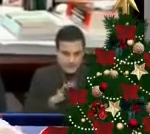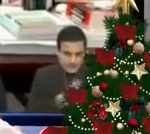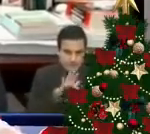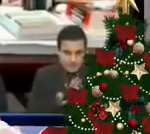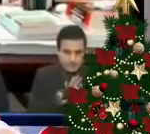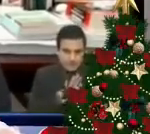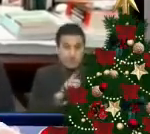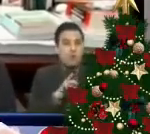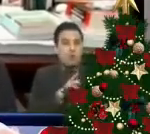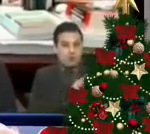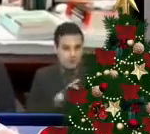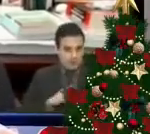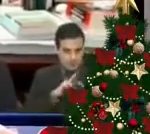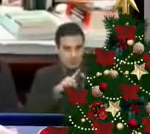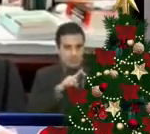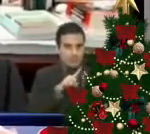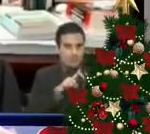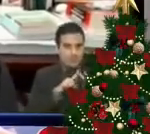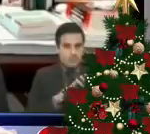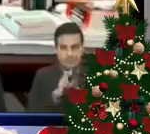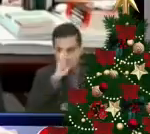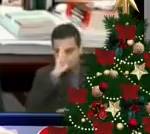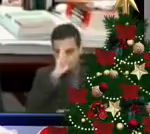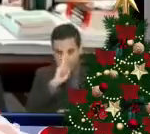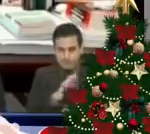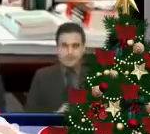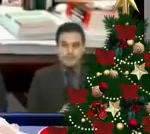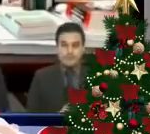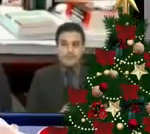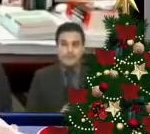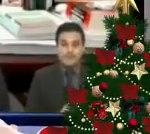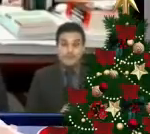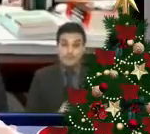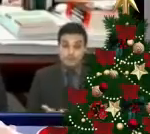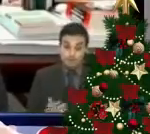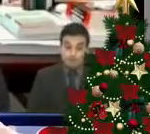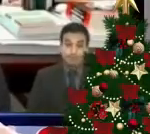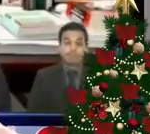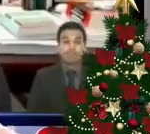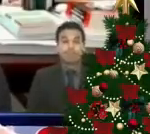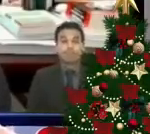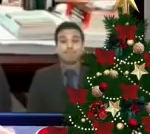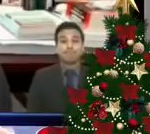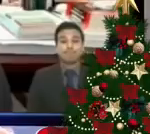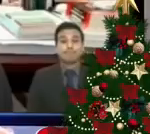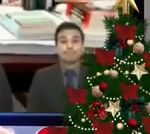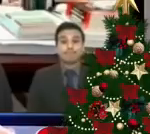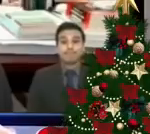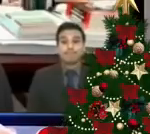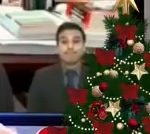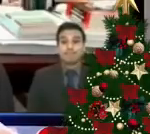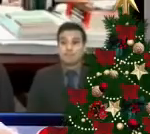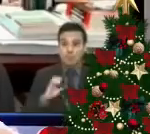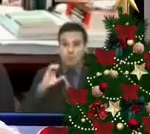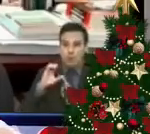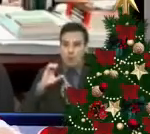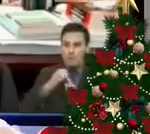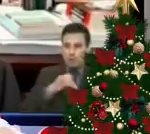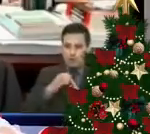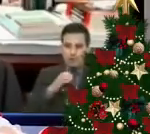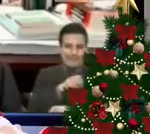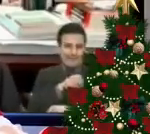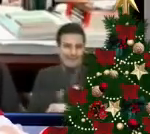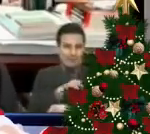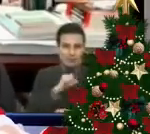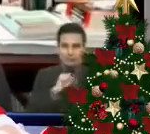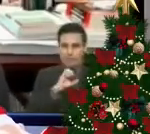todo eso que hace extra el INE, como pagar libros, porque ellos pagan publicaciones de libros, les pagan a